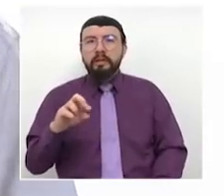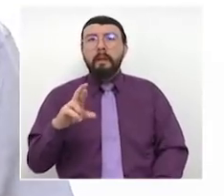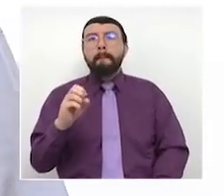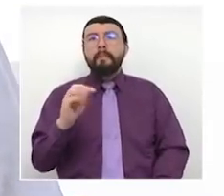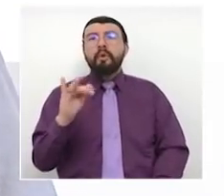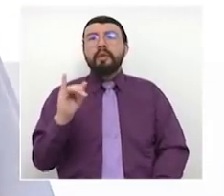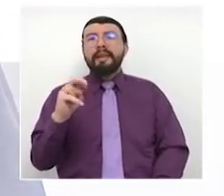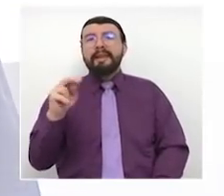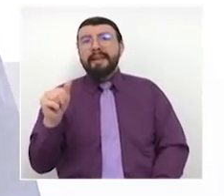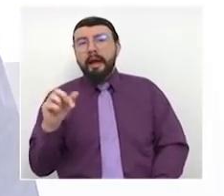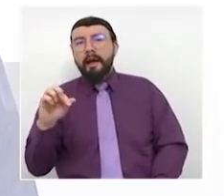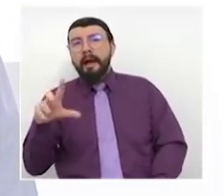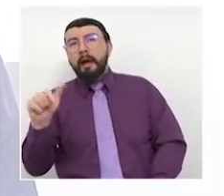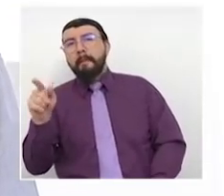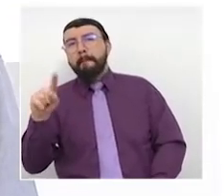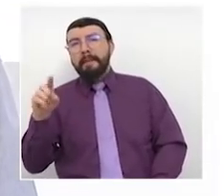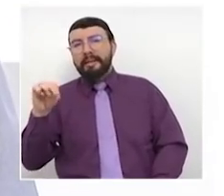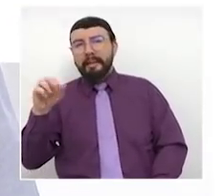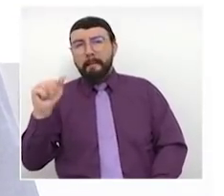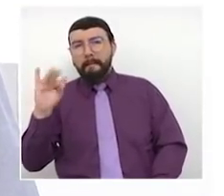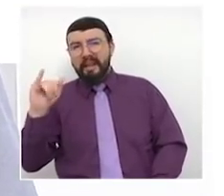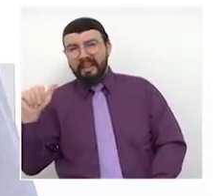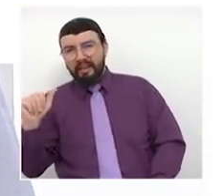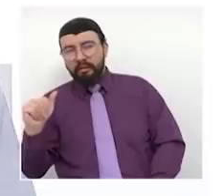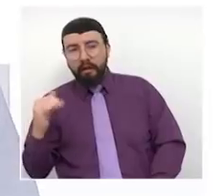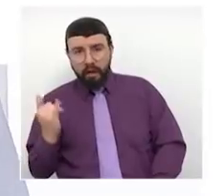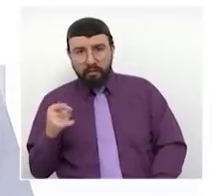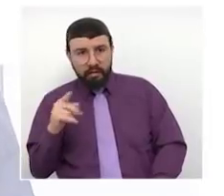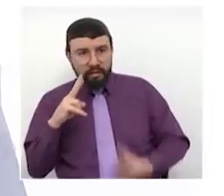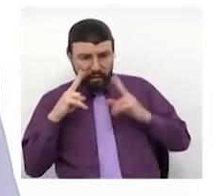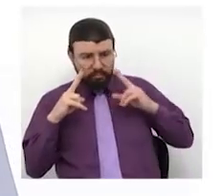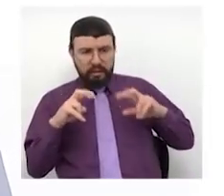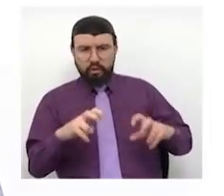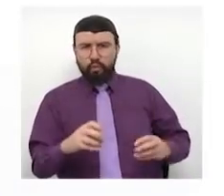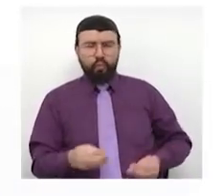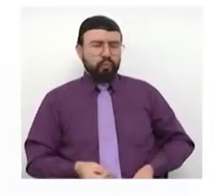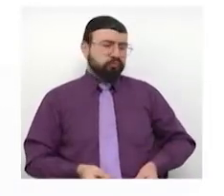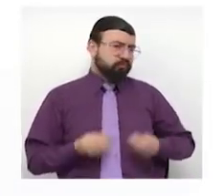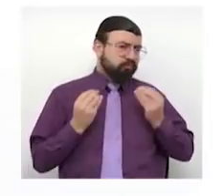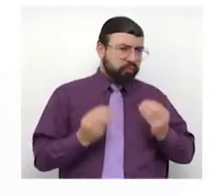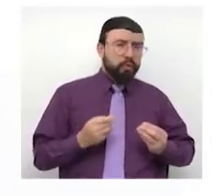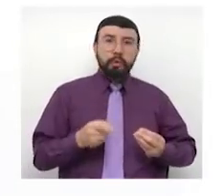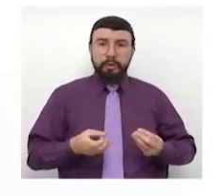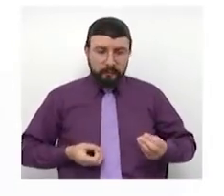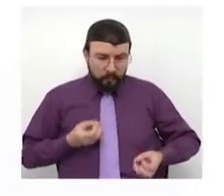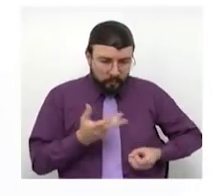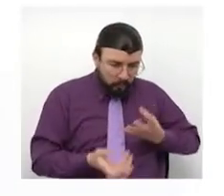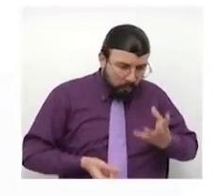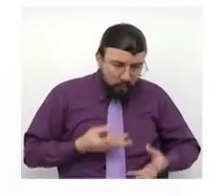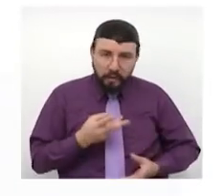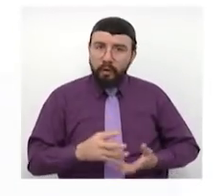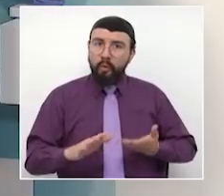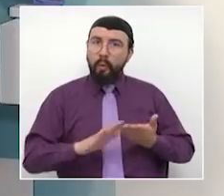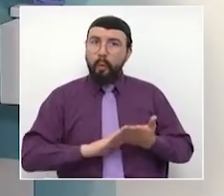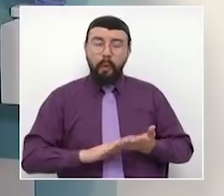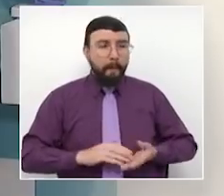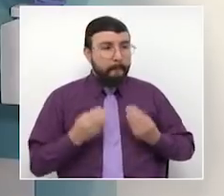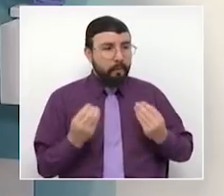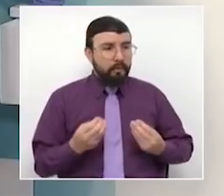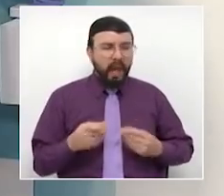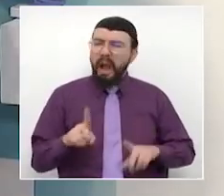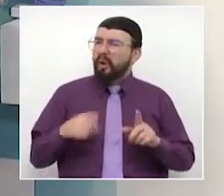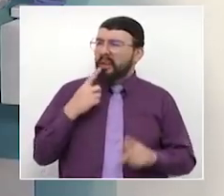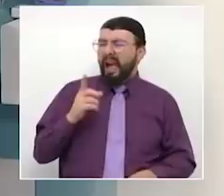plasmáticas, que en estos momentos hay una investigación grandísima de todo lo que pueden hacer las proteínas del plasma. La gente dice, no, es que si yo no